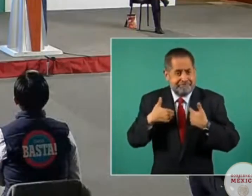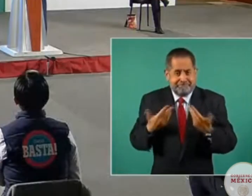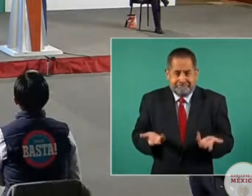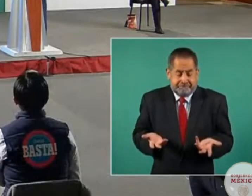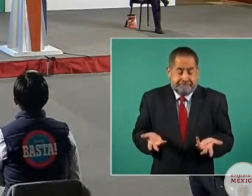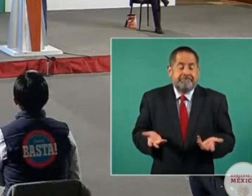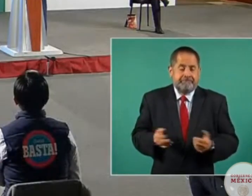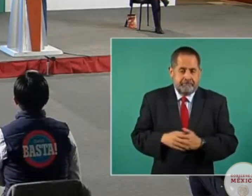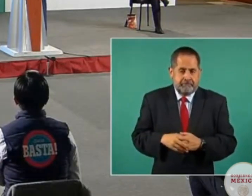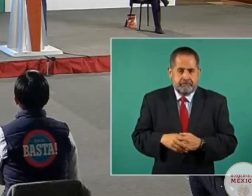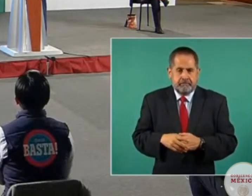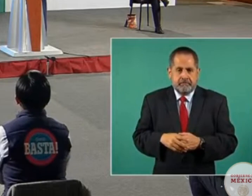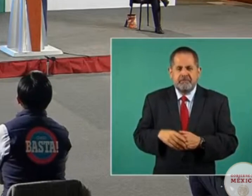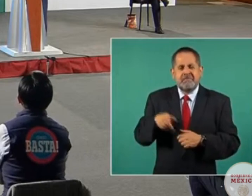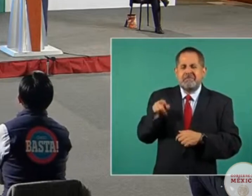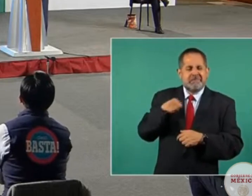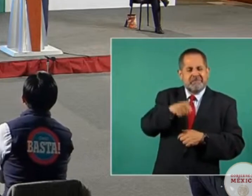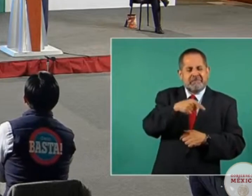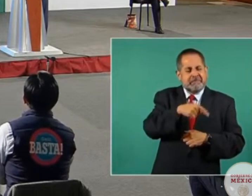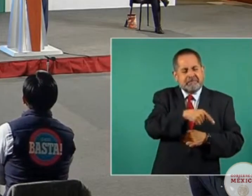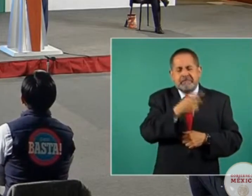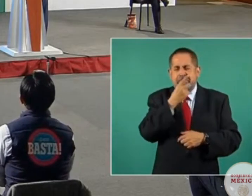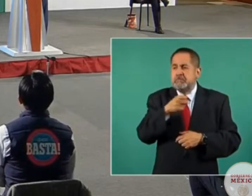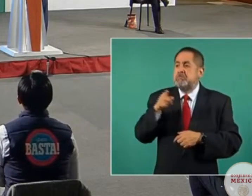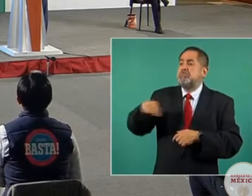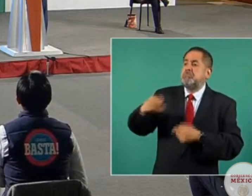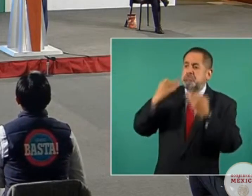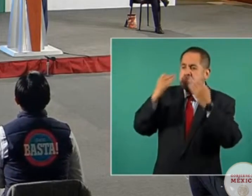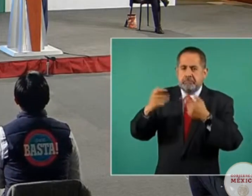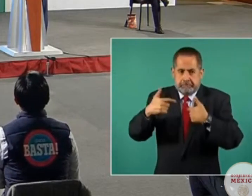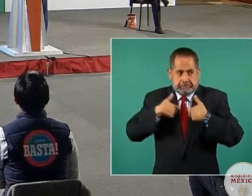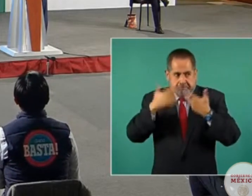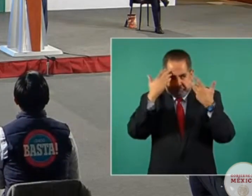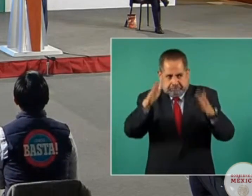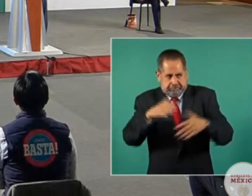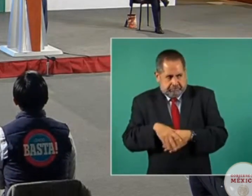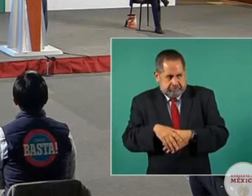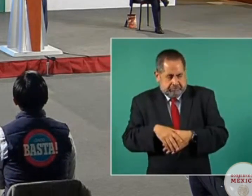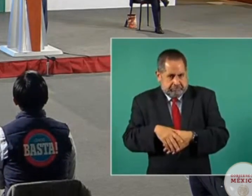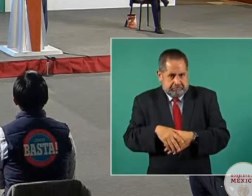Y los testigos a los que menciona, ni los conozco.